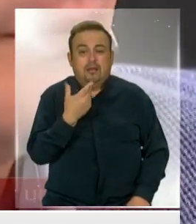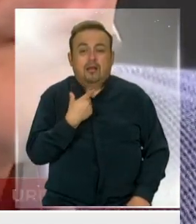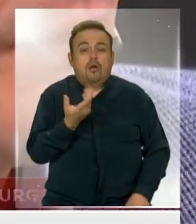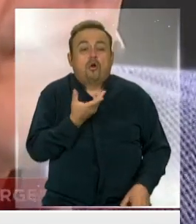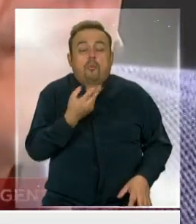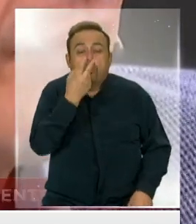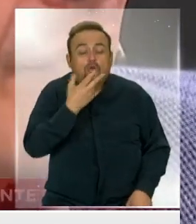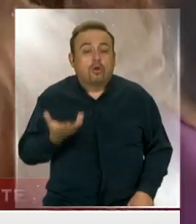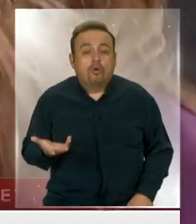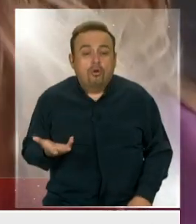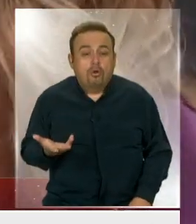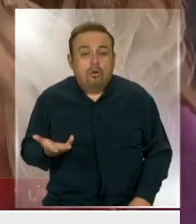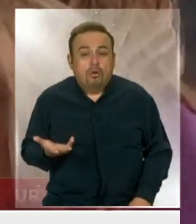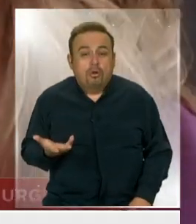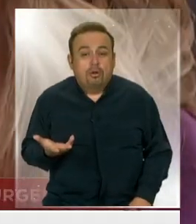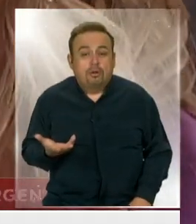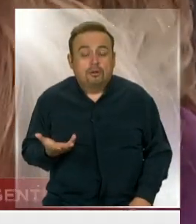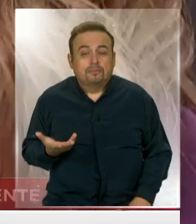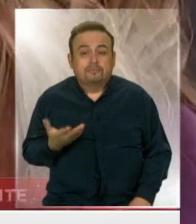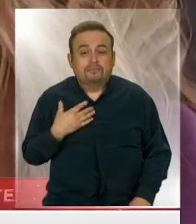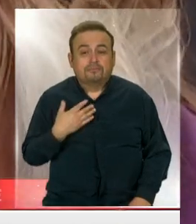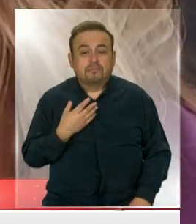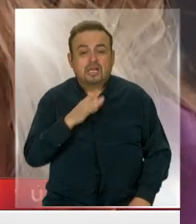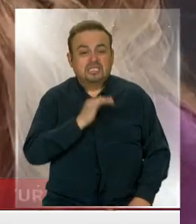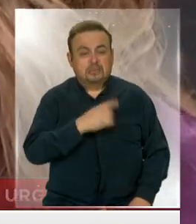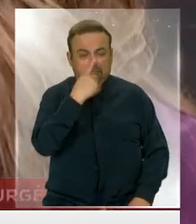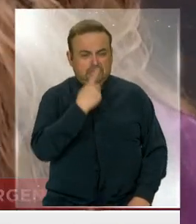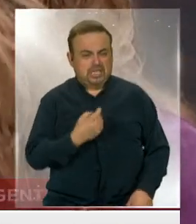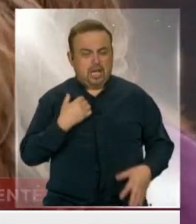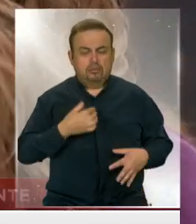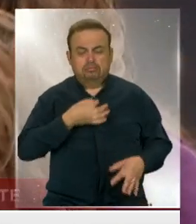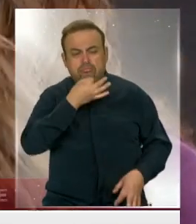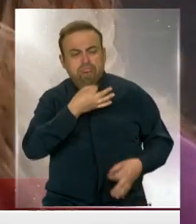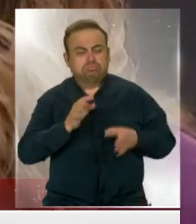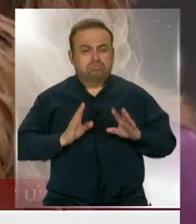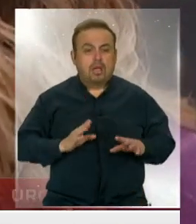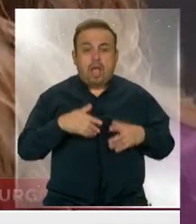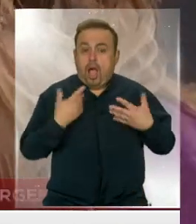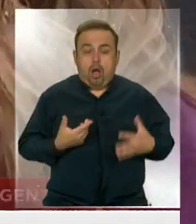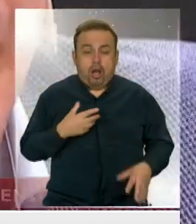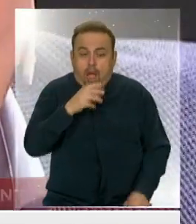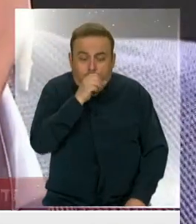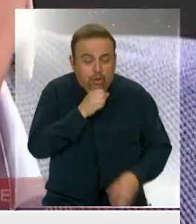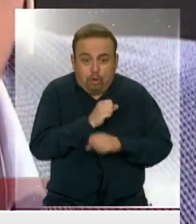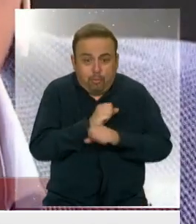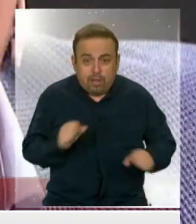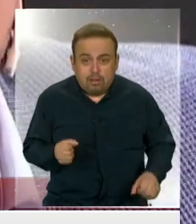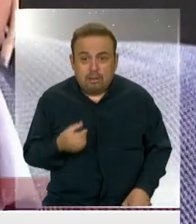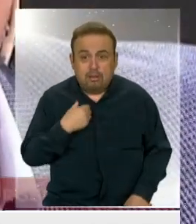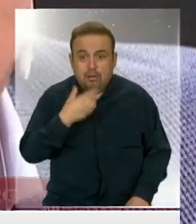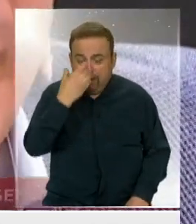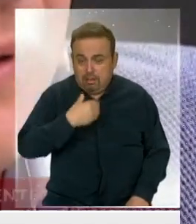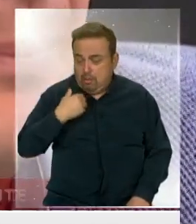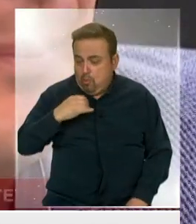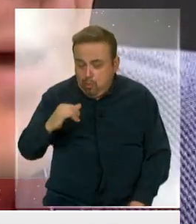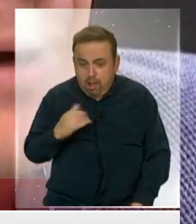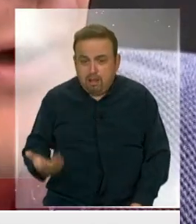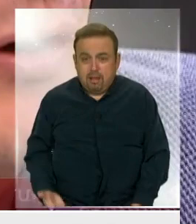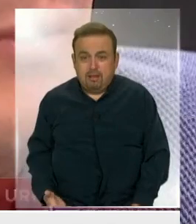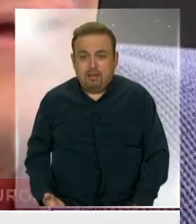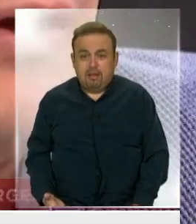Que has dejado, te sacaste el saco. Sí, porque está pasando lo que le pasa a miles de argentinos. Porque somos contemporáneos,